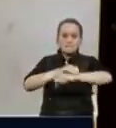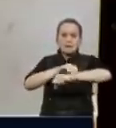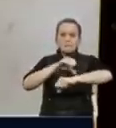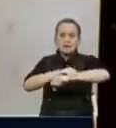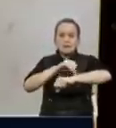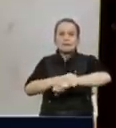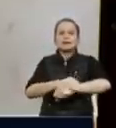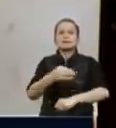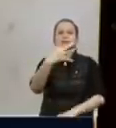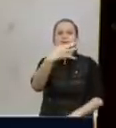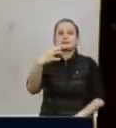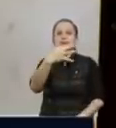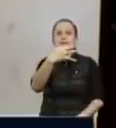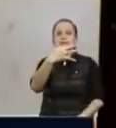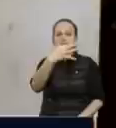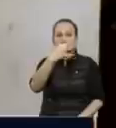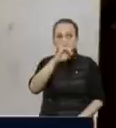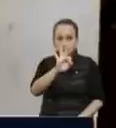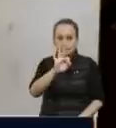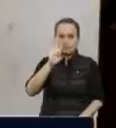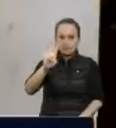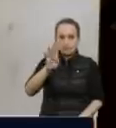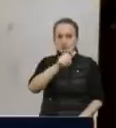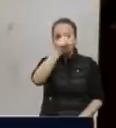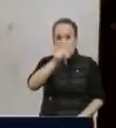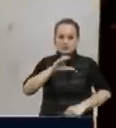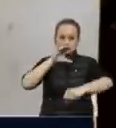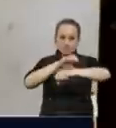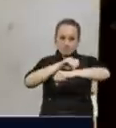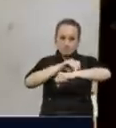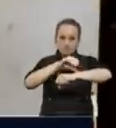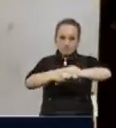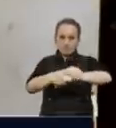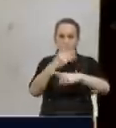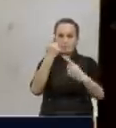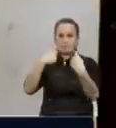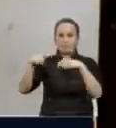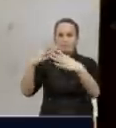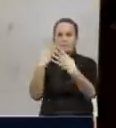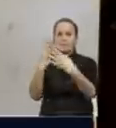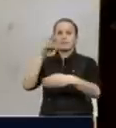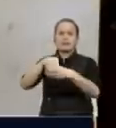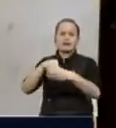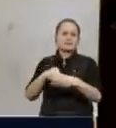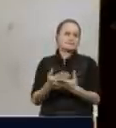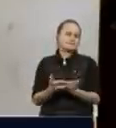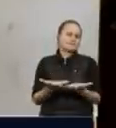de 334 personas. En fin,